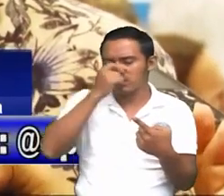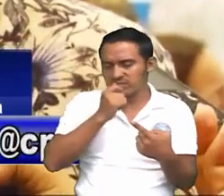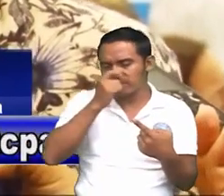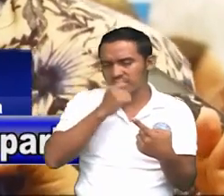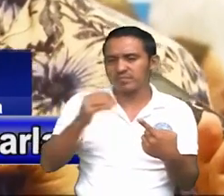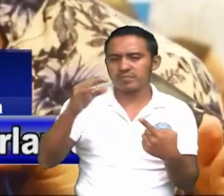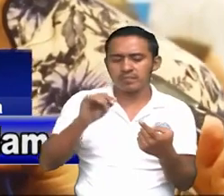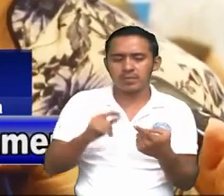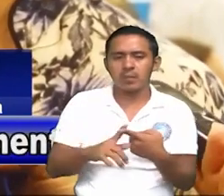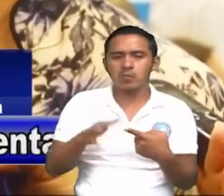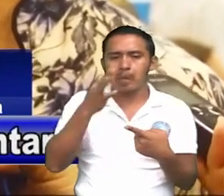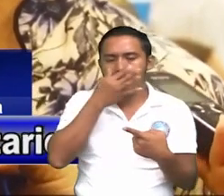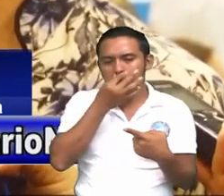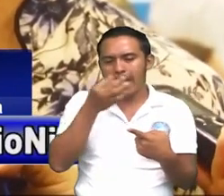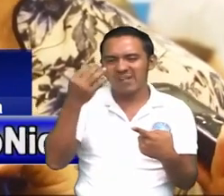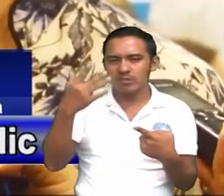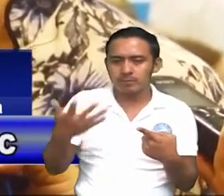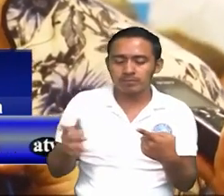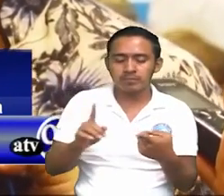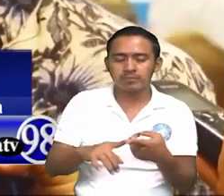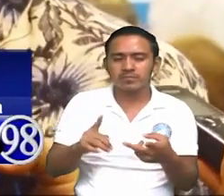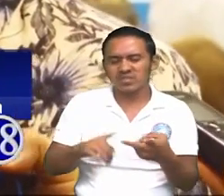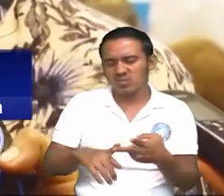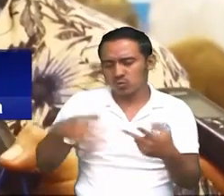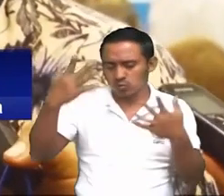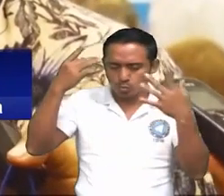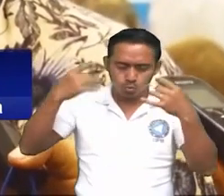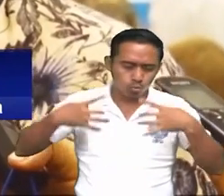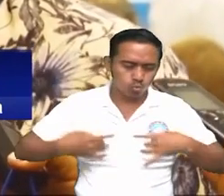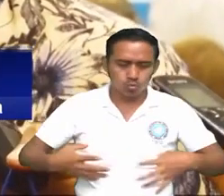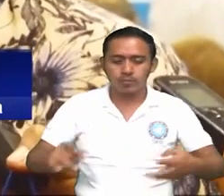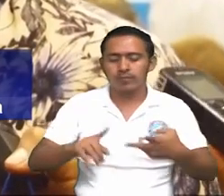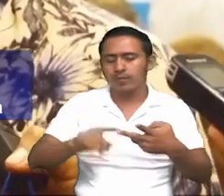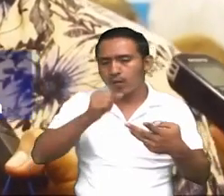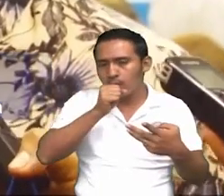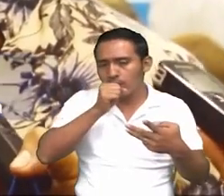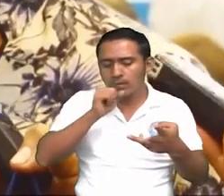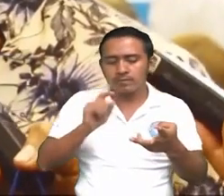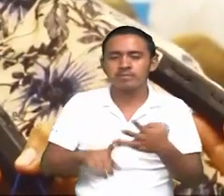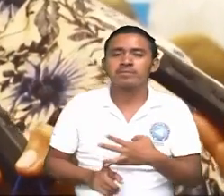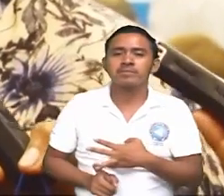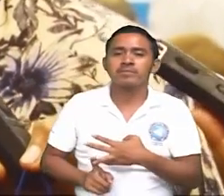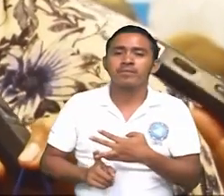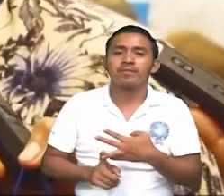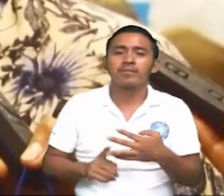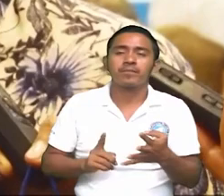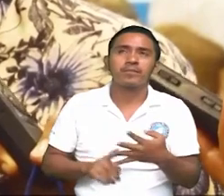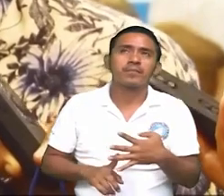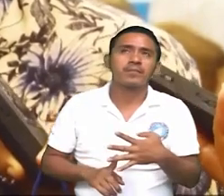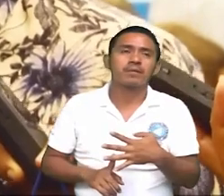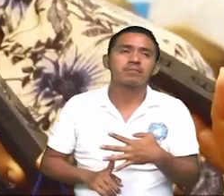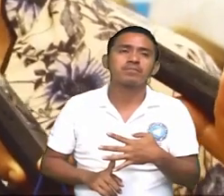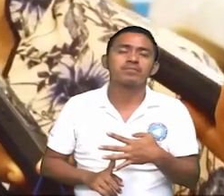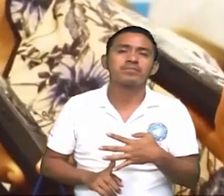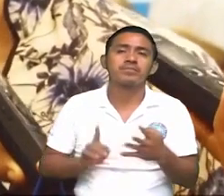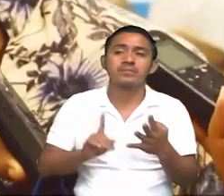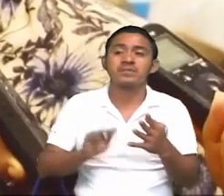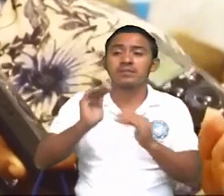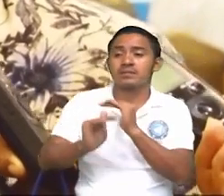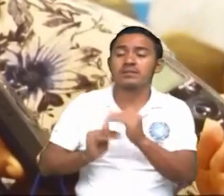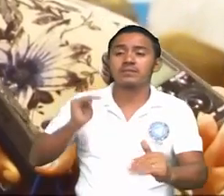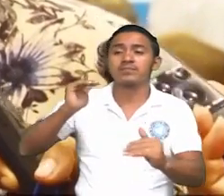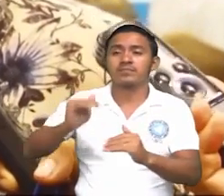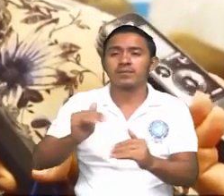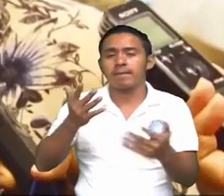general, moquitos, malestar general, tos, puede tener conjuntivitis o no la persona. Y después de eso,